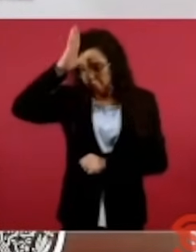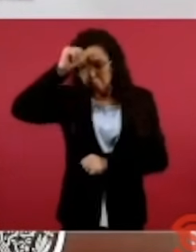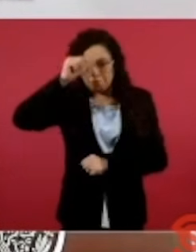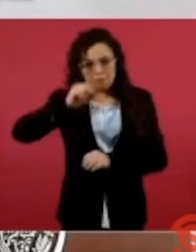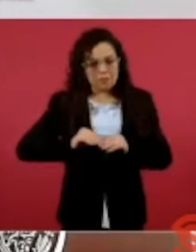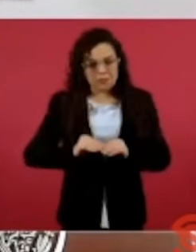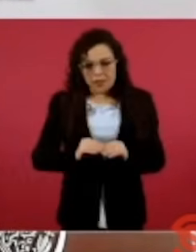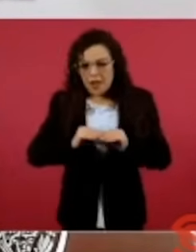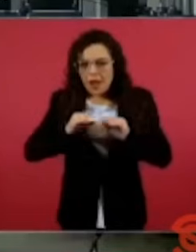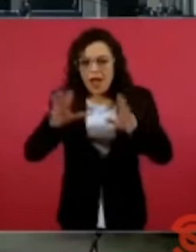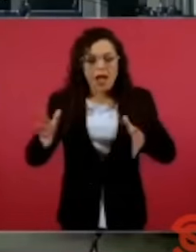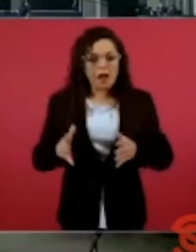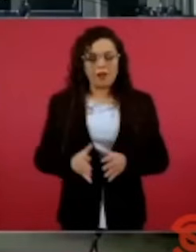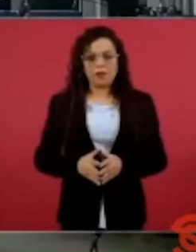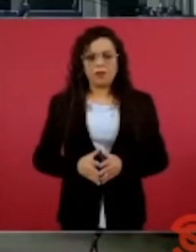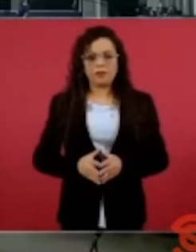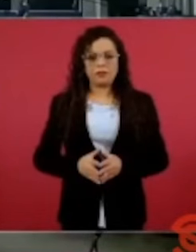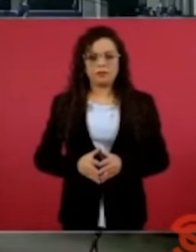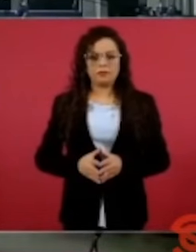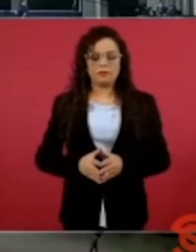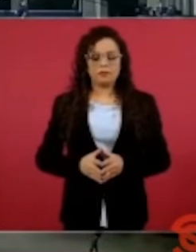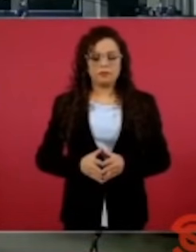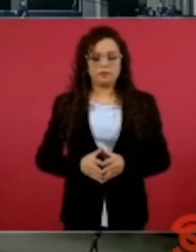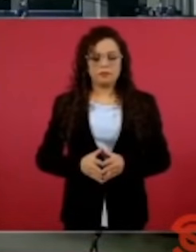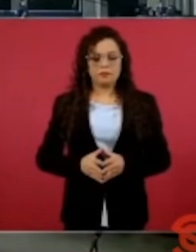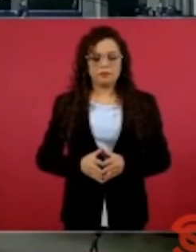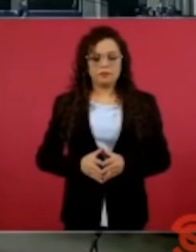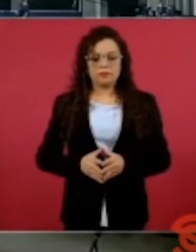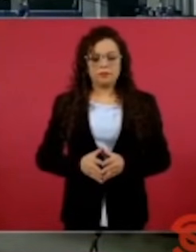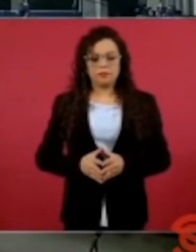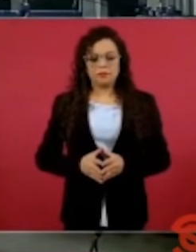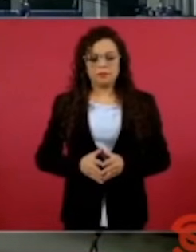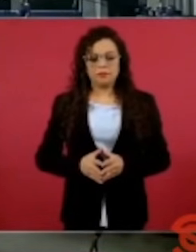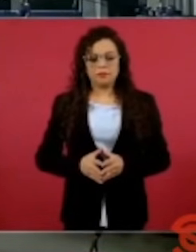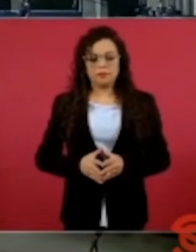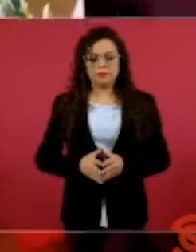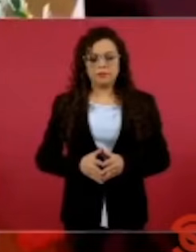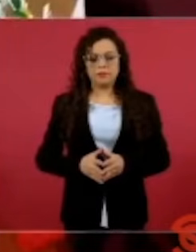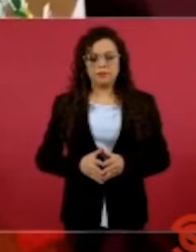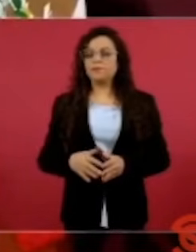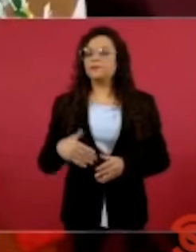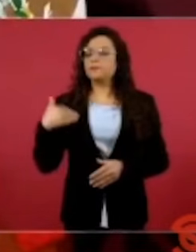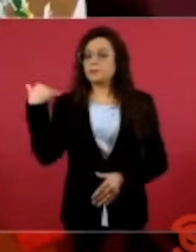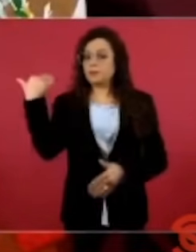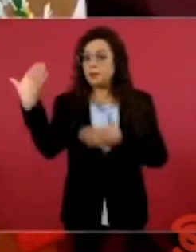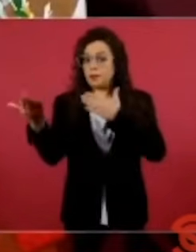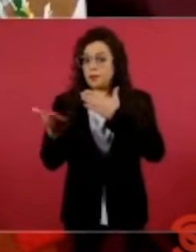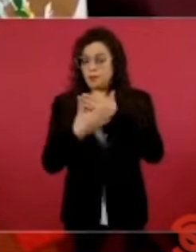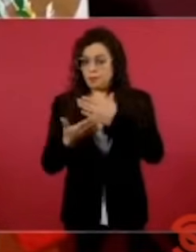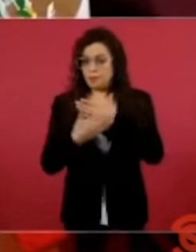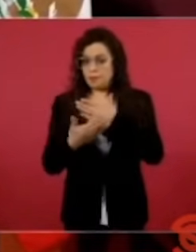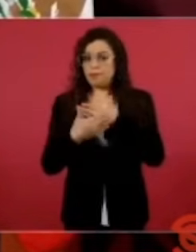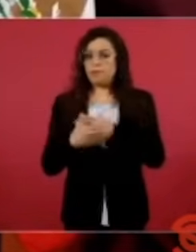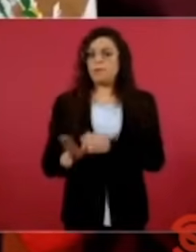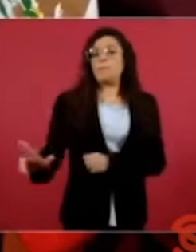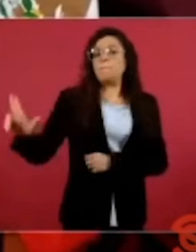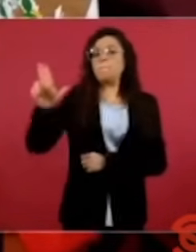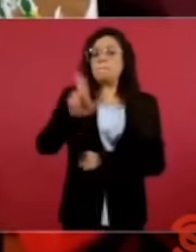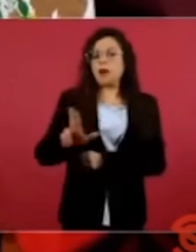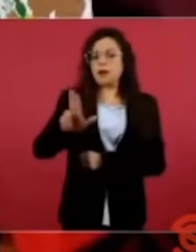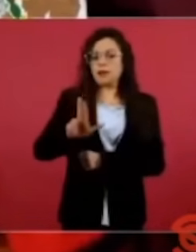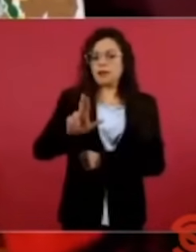pasa pero vamos a dar el martes a conocer los otros